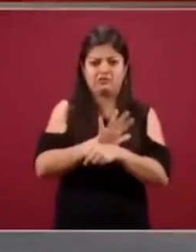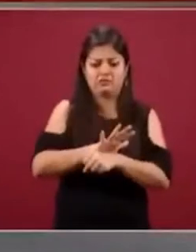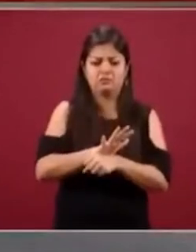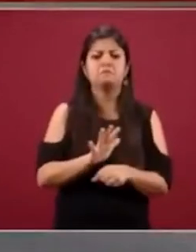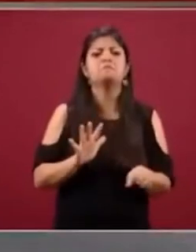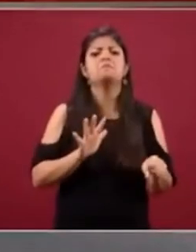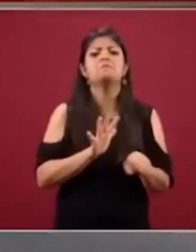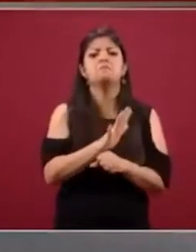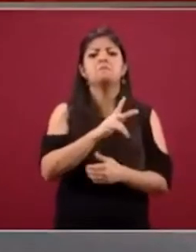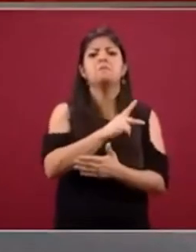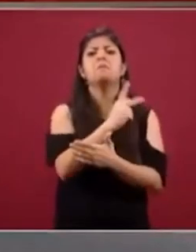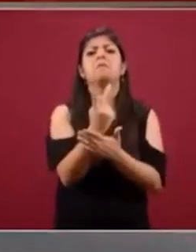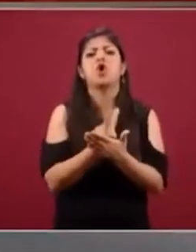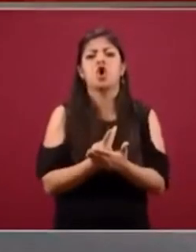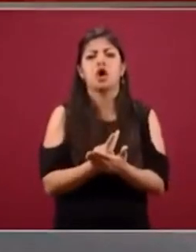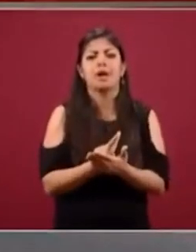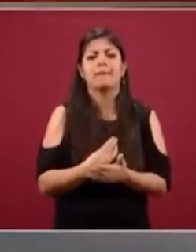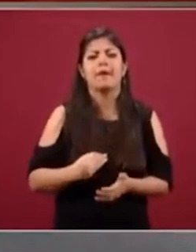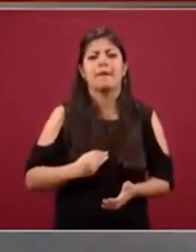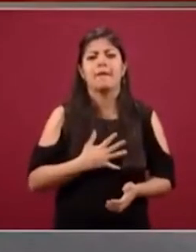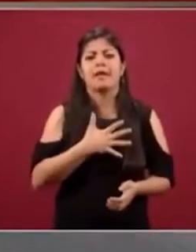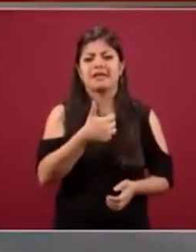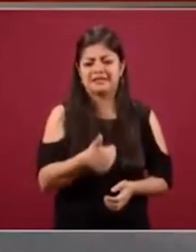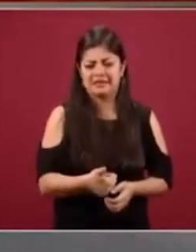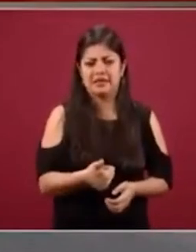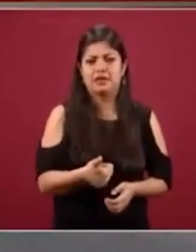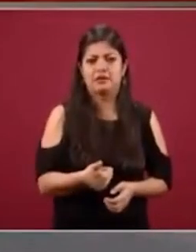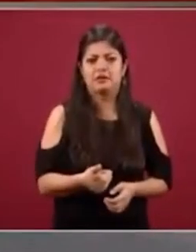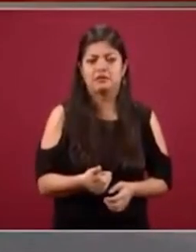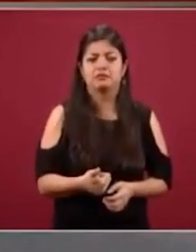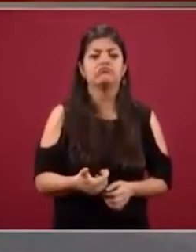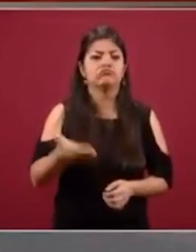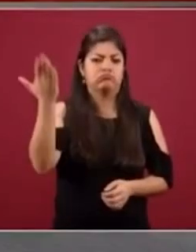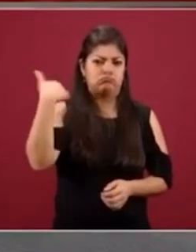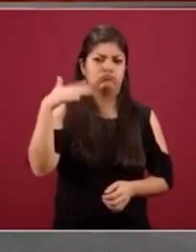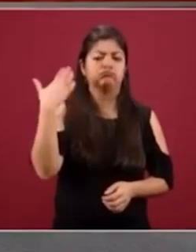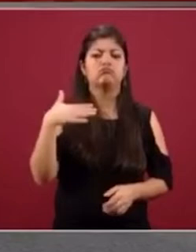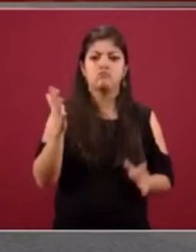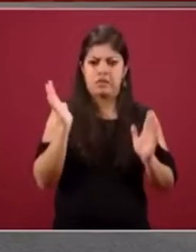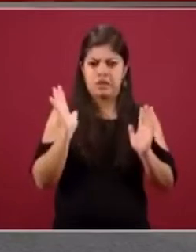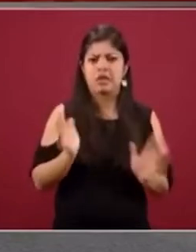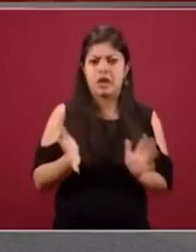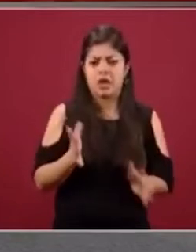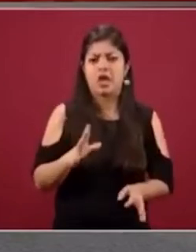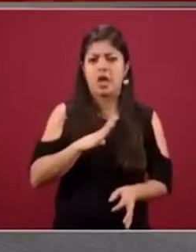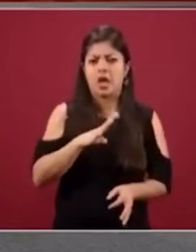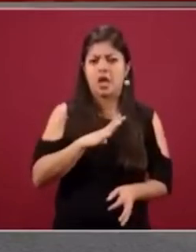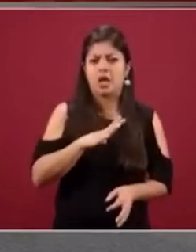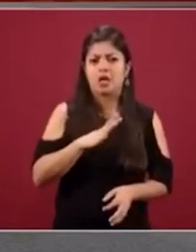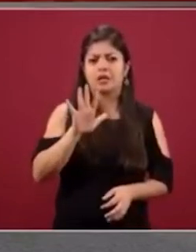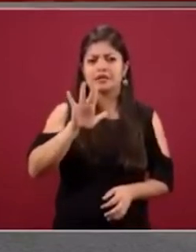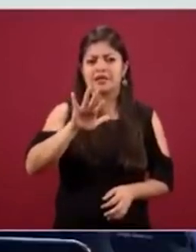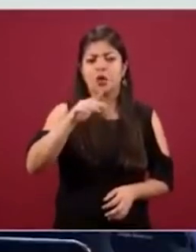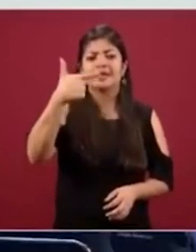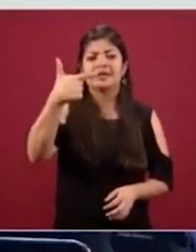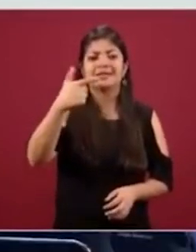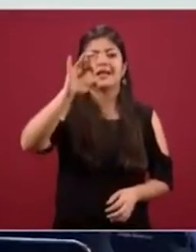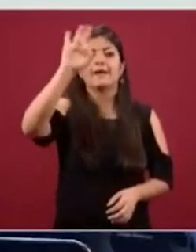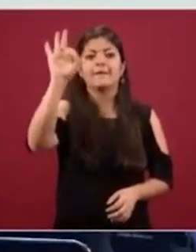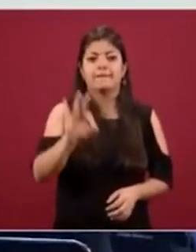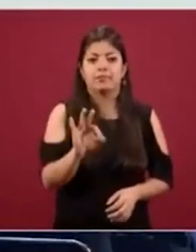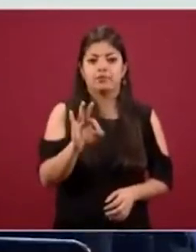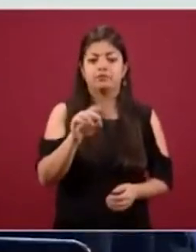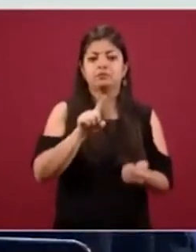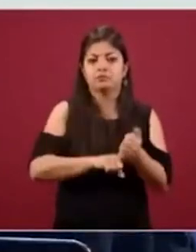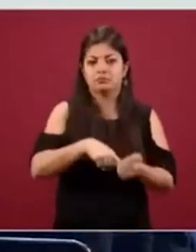además del bienestar estaban ya llegando al 57% de las